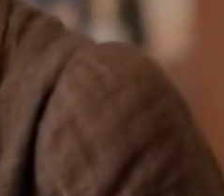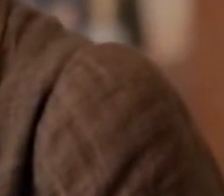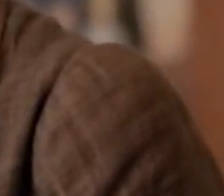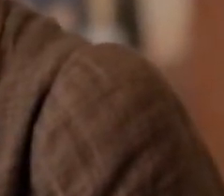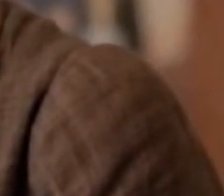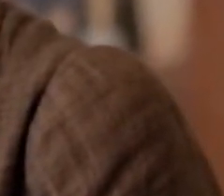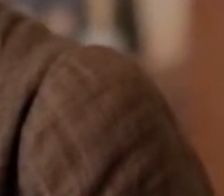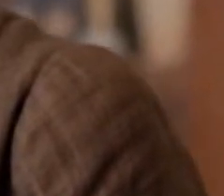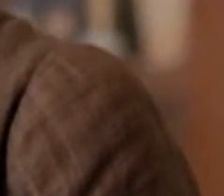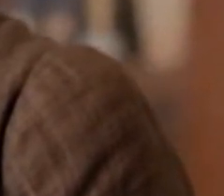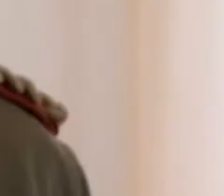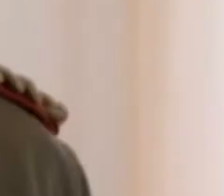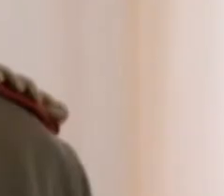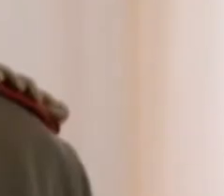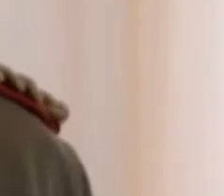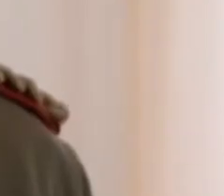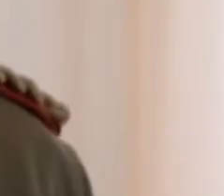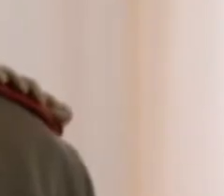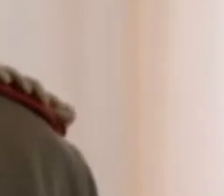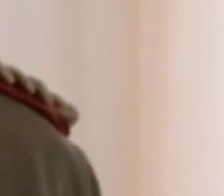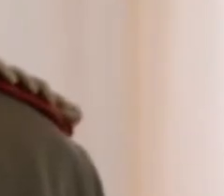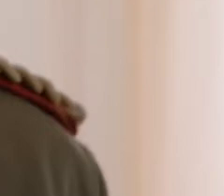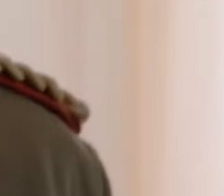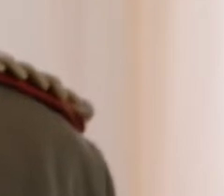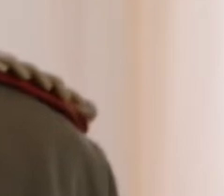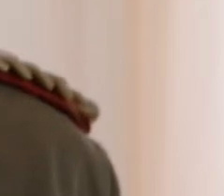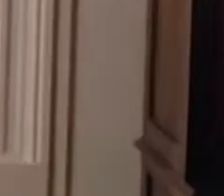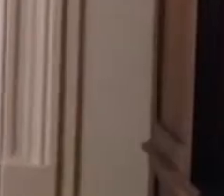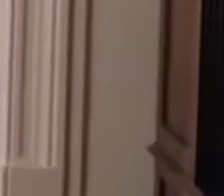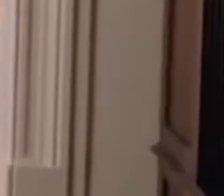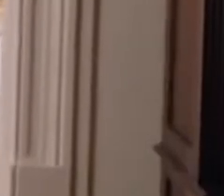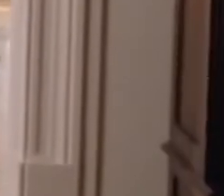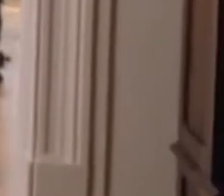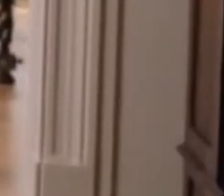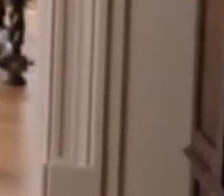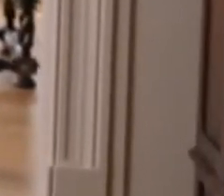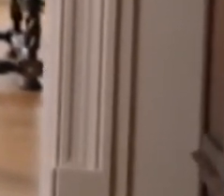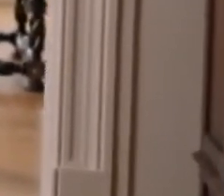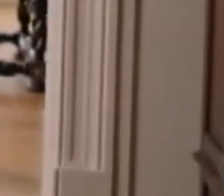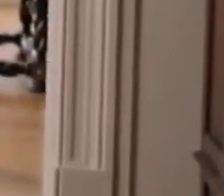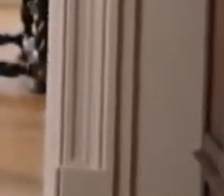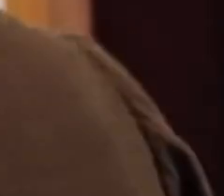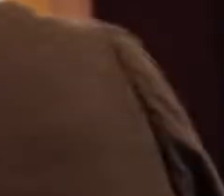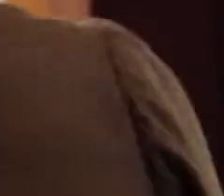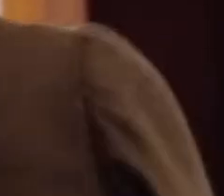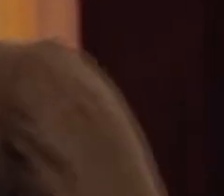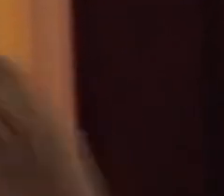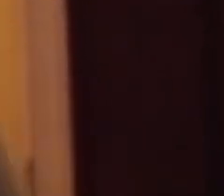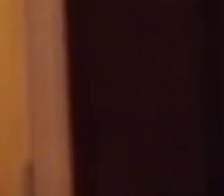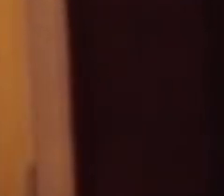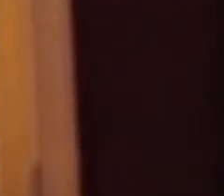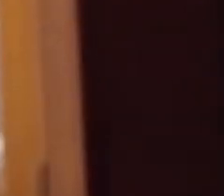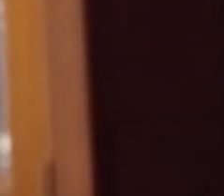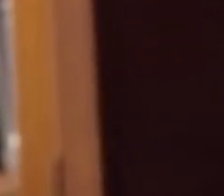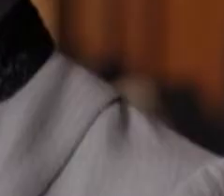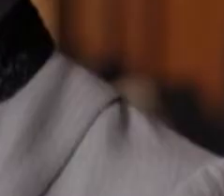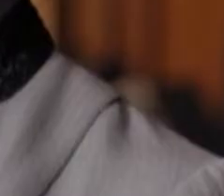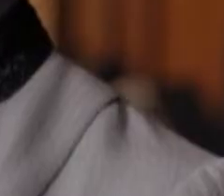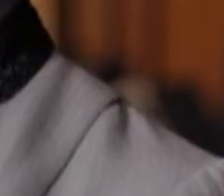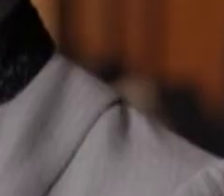su vida y quiere regresar a Holanda. No podemos hacer eso. Iré a París yo misma y la